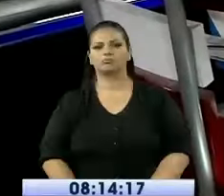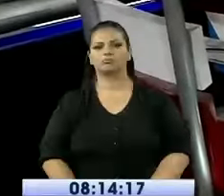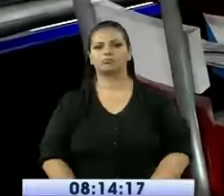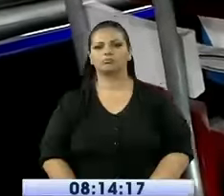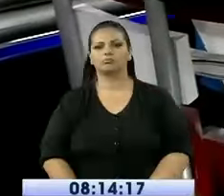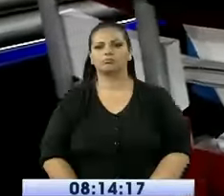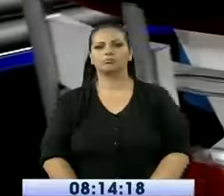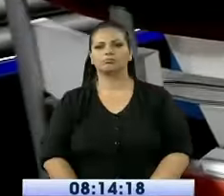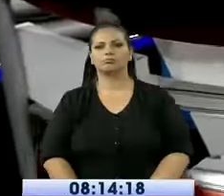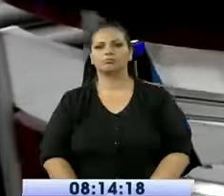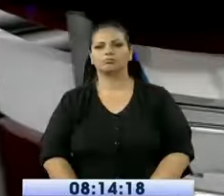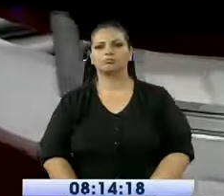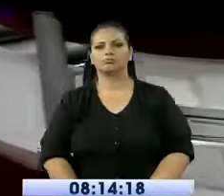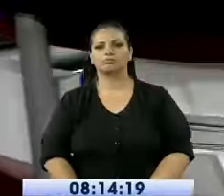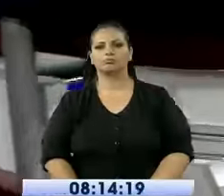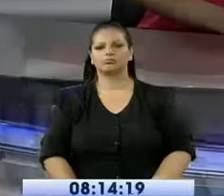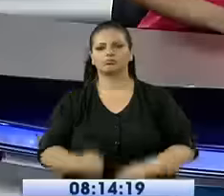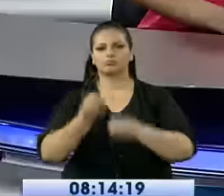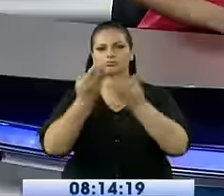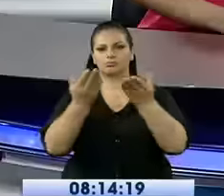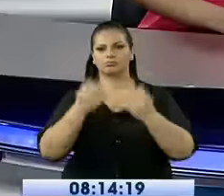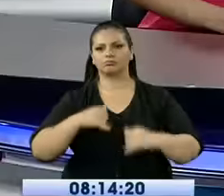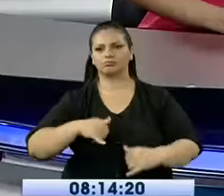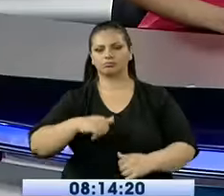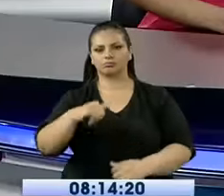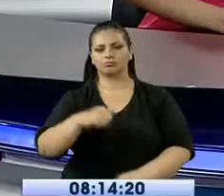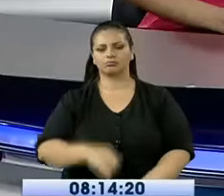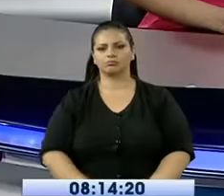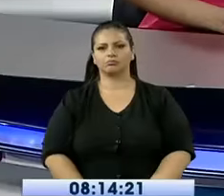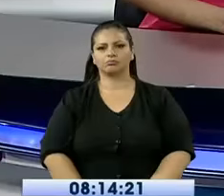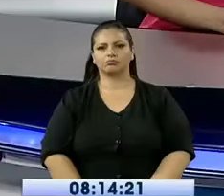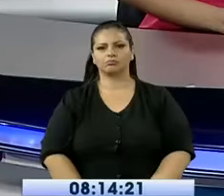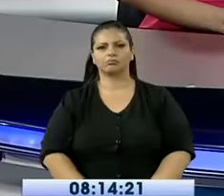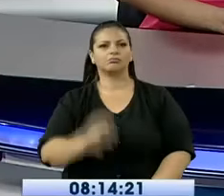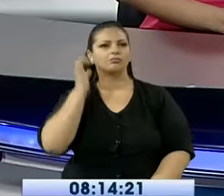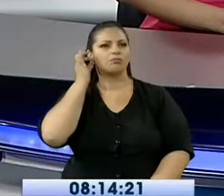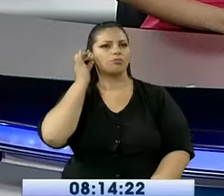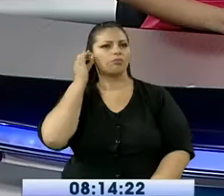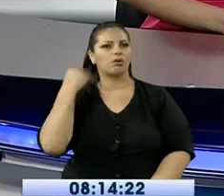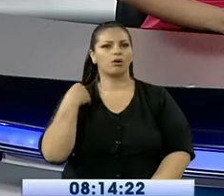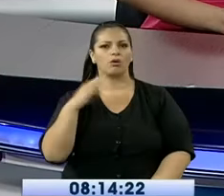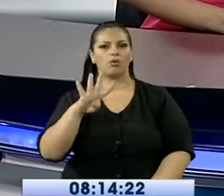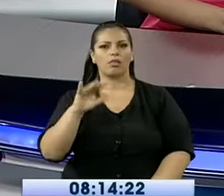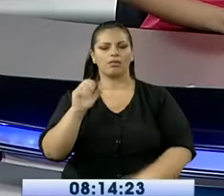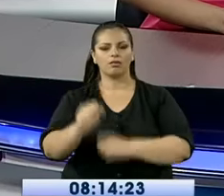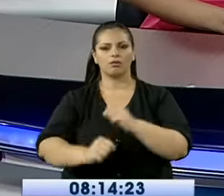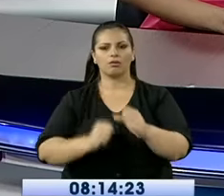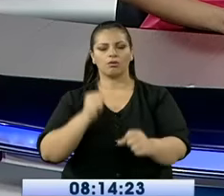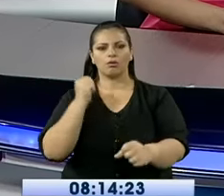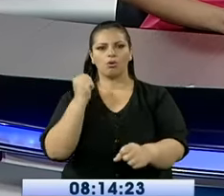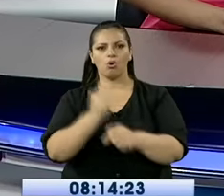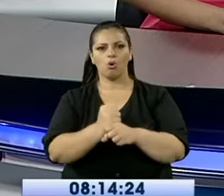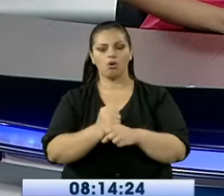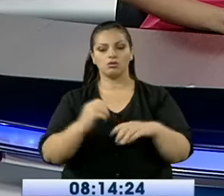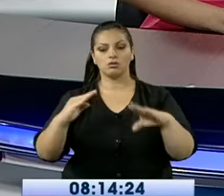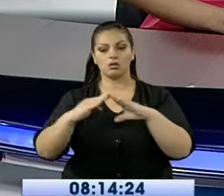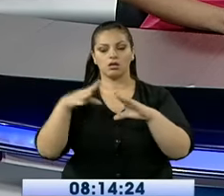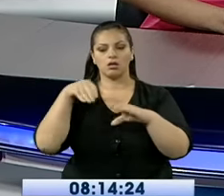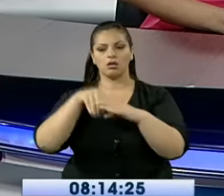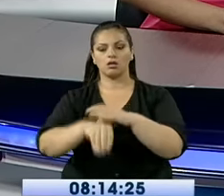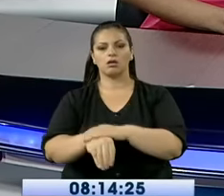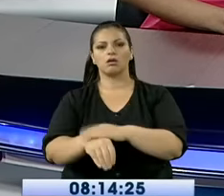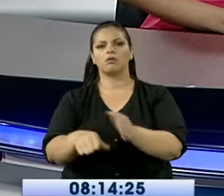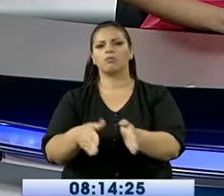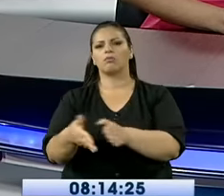Continuamos informando. Una mujer de aproximadamente 45 años de edad fue encontrada muerta al interior de su vivienda en la ciudad de